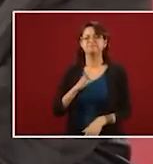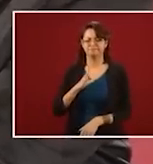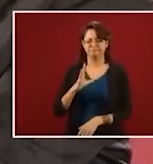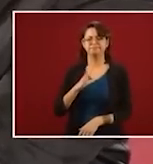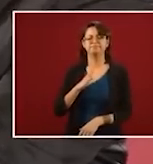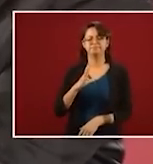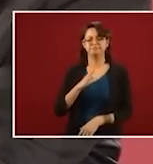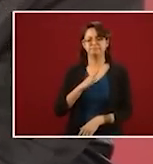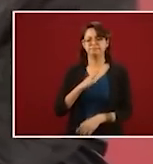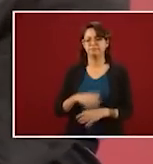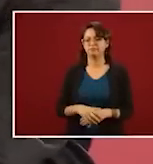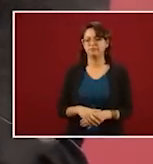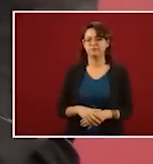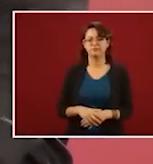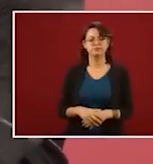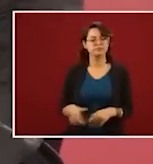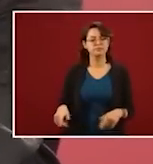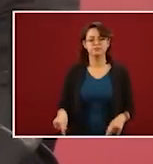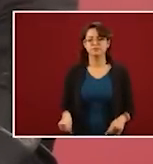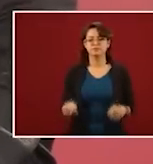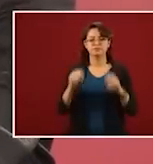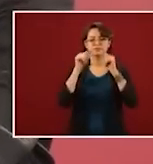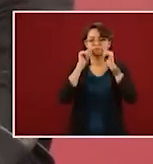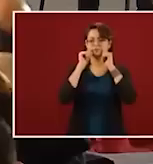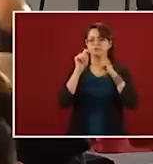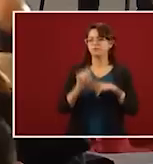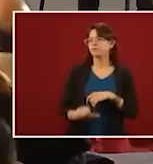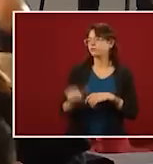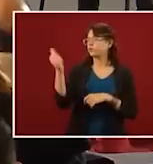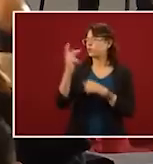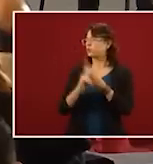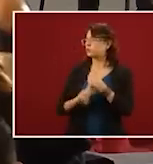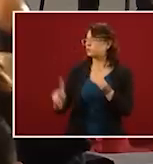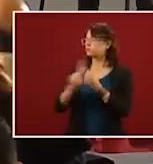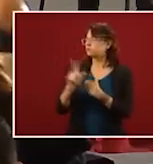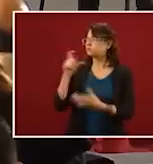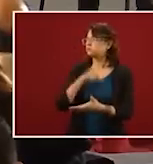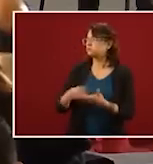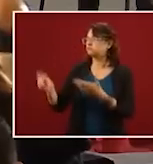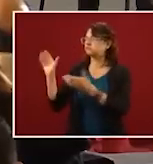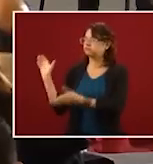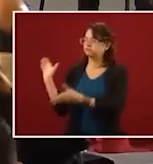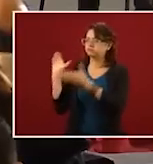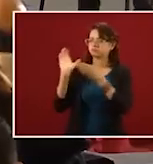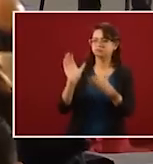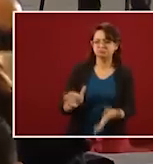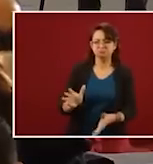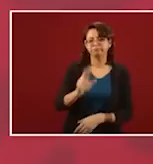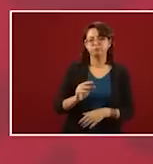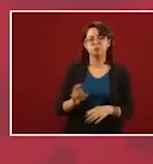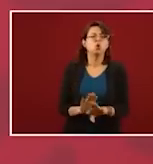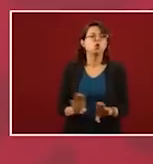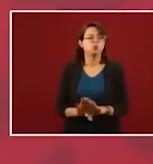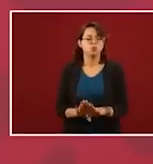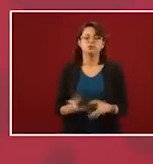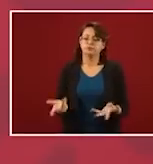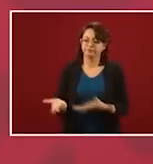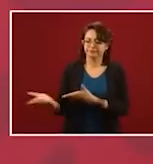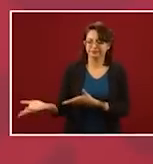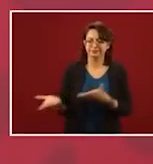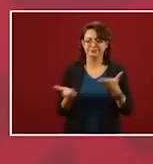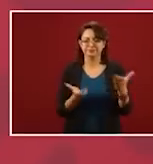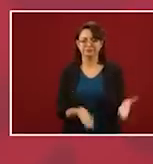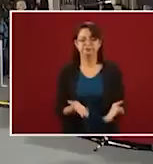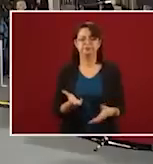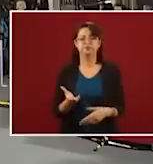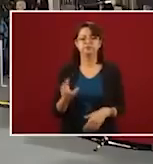aunque los tengamos que comprar en otros países del mundo. Le dejamos al